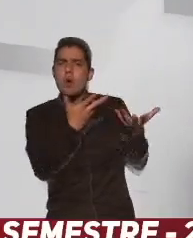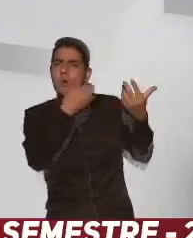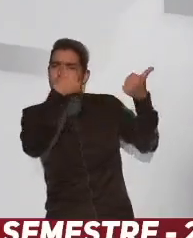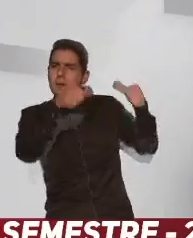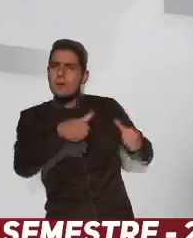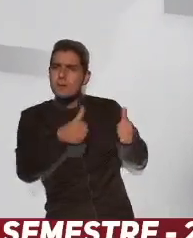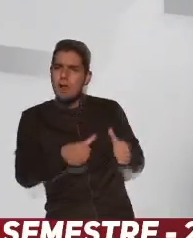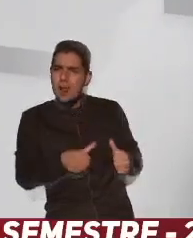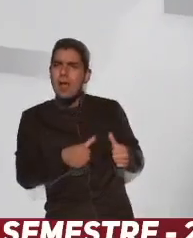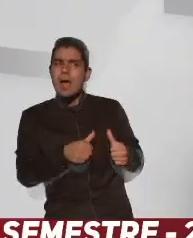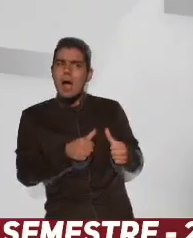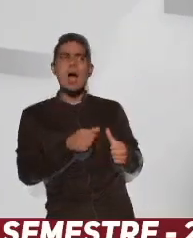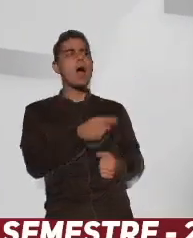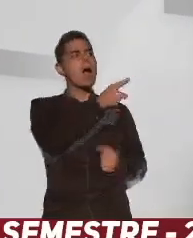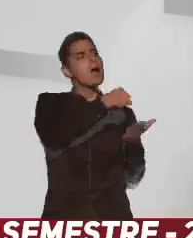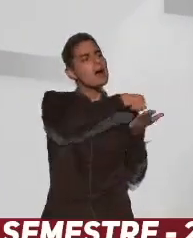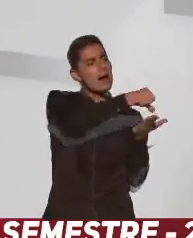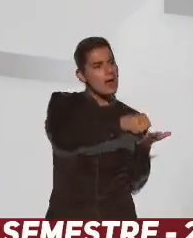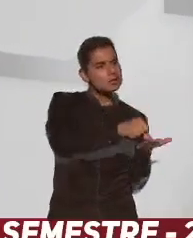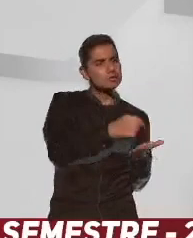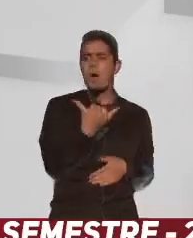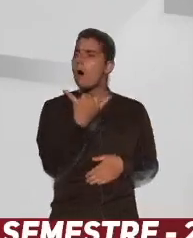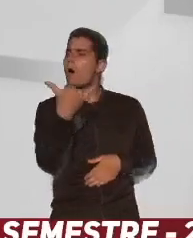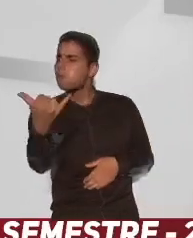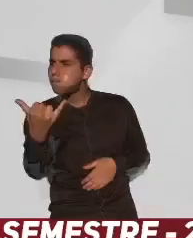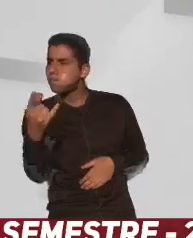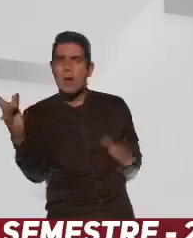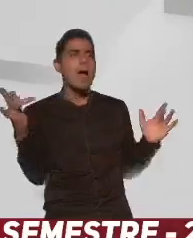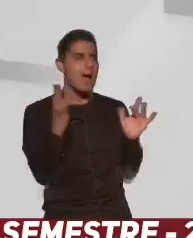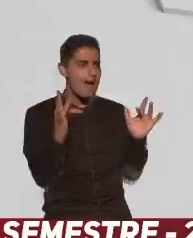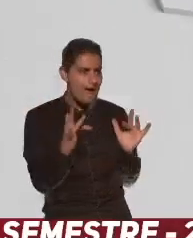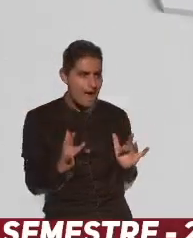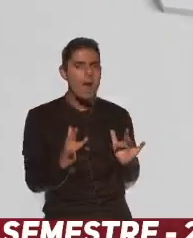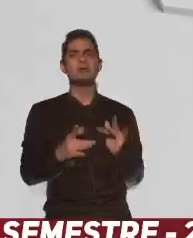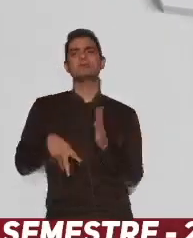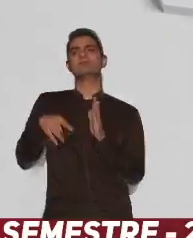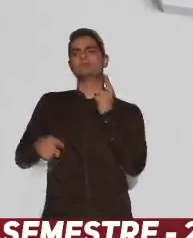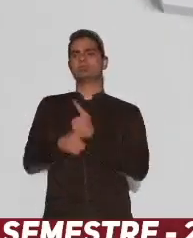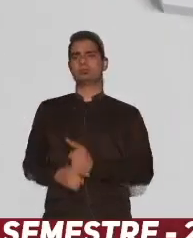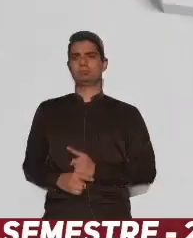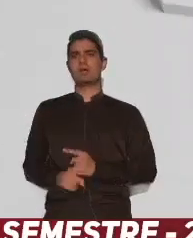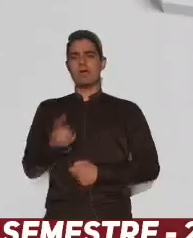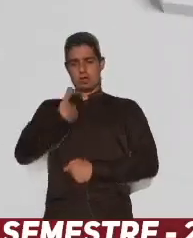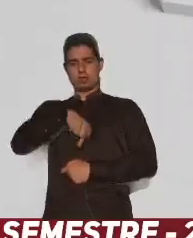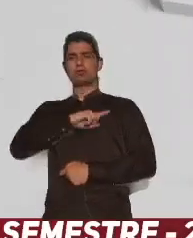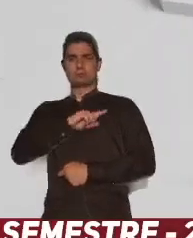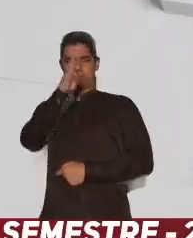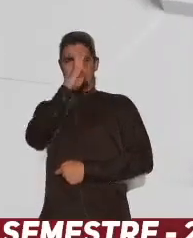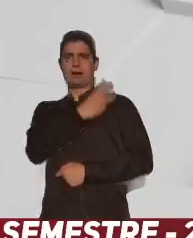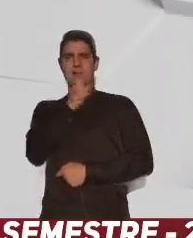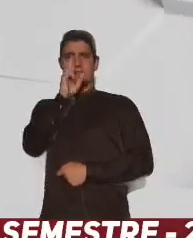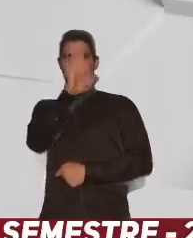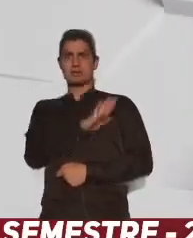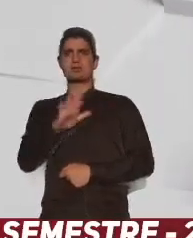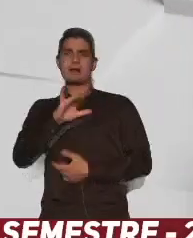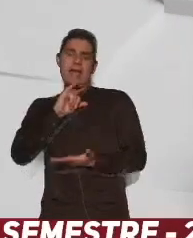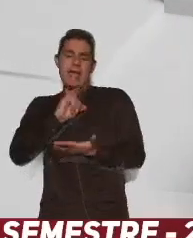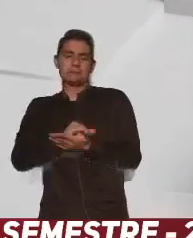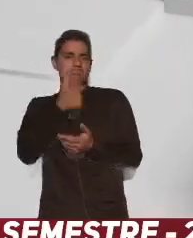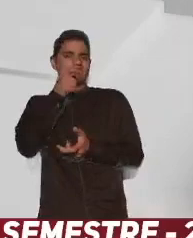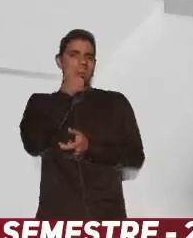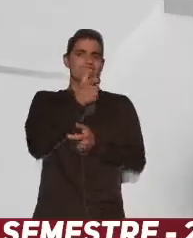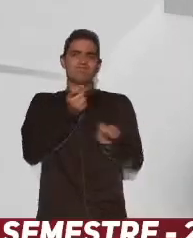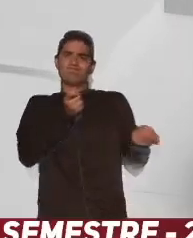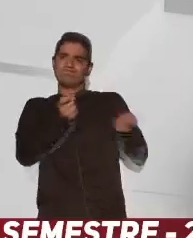cifras. Y es así como el Ejército Nacional, a través de todos estos controles, efectuamos la materialización de la ejecución